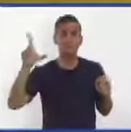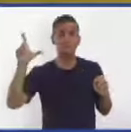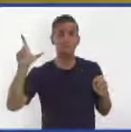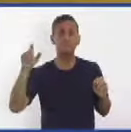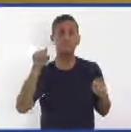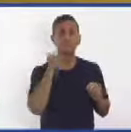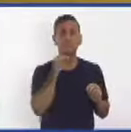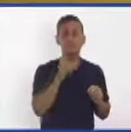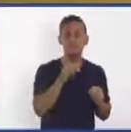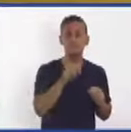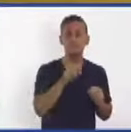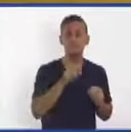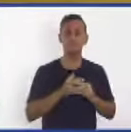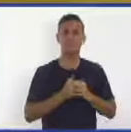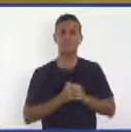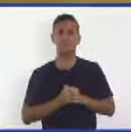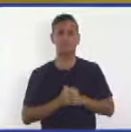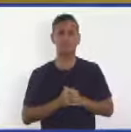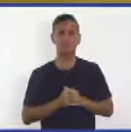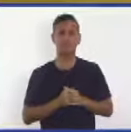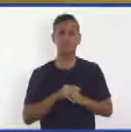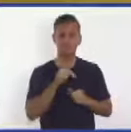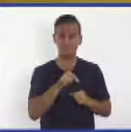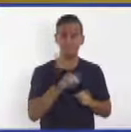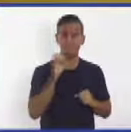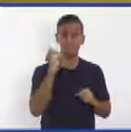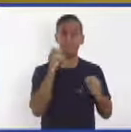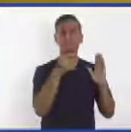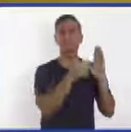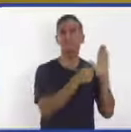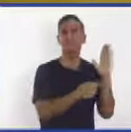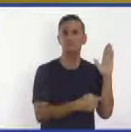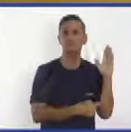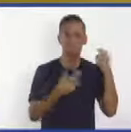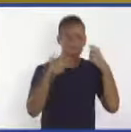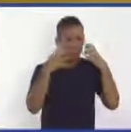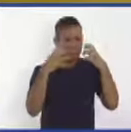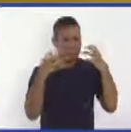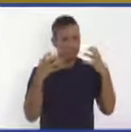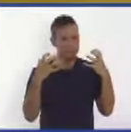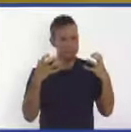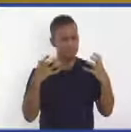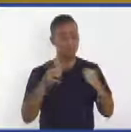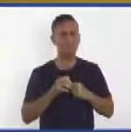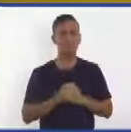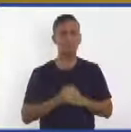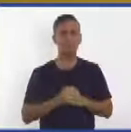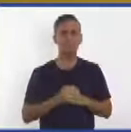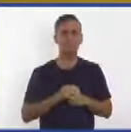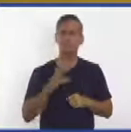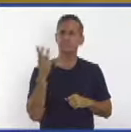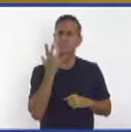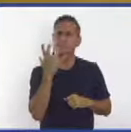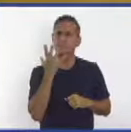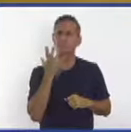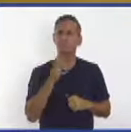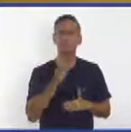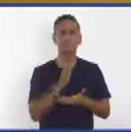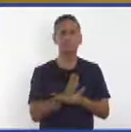en que estás y orientaciones son fundamentalmente para los